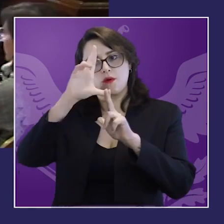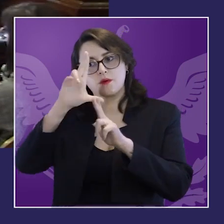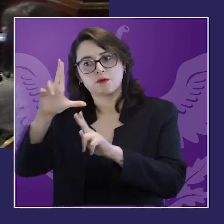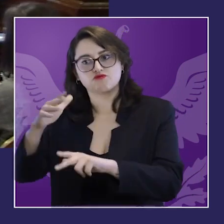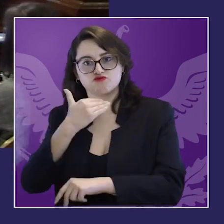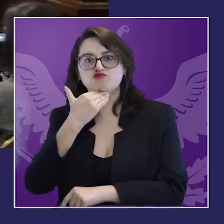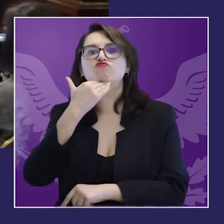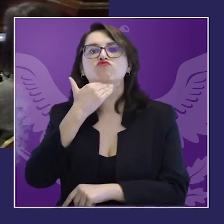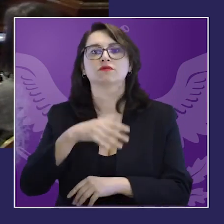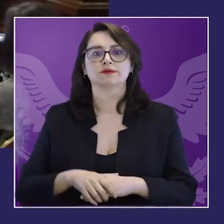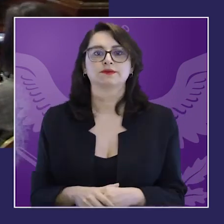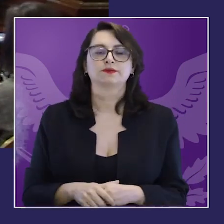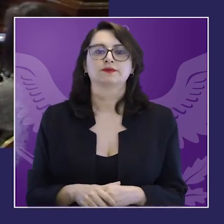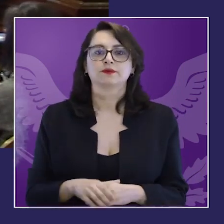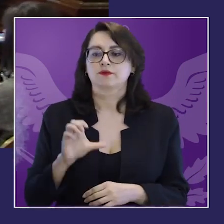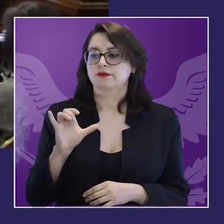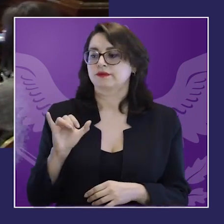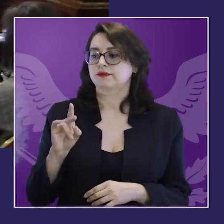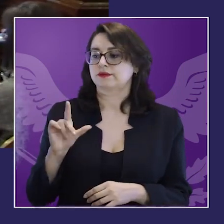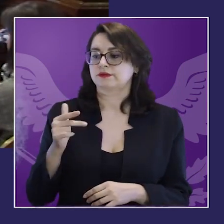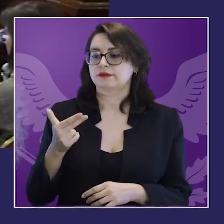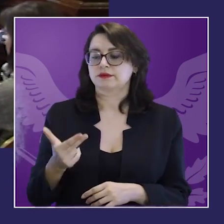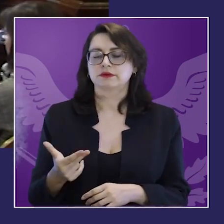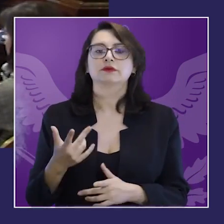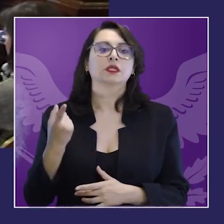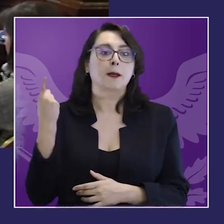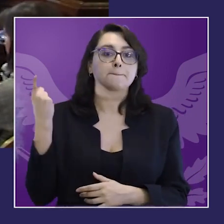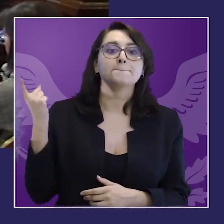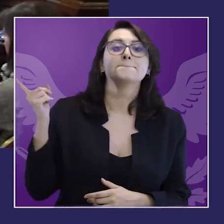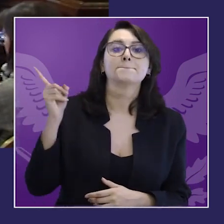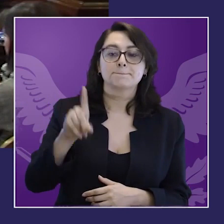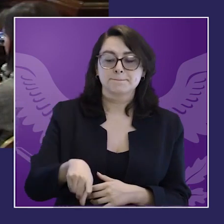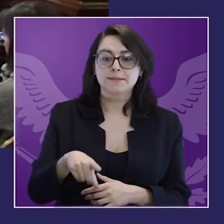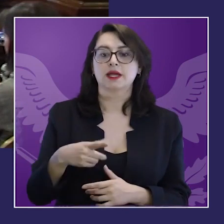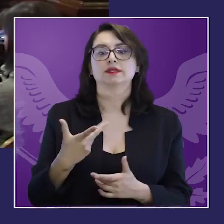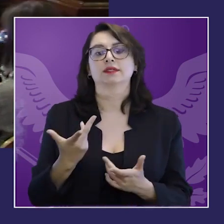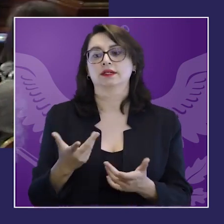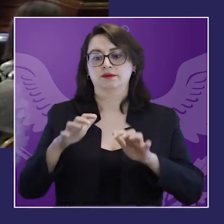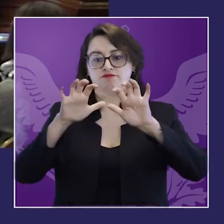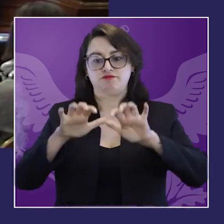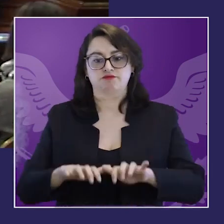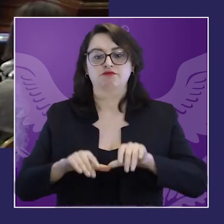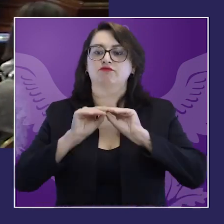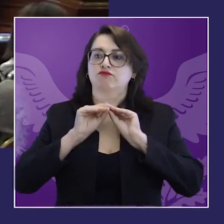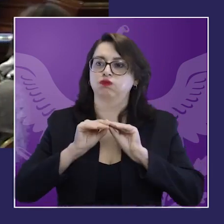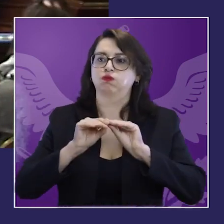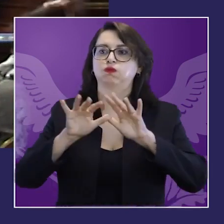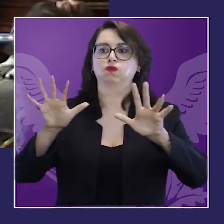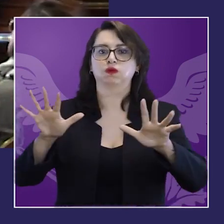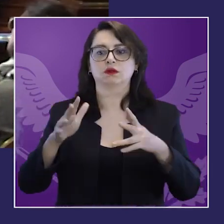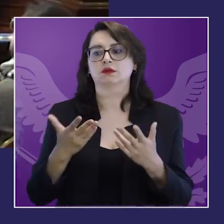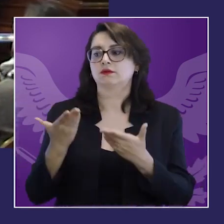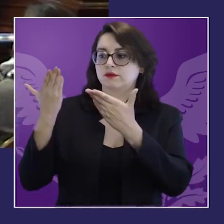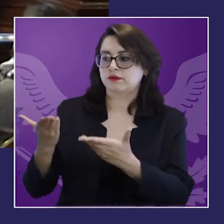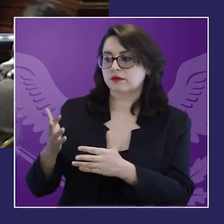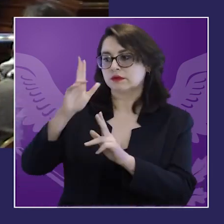de la memoria de las víctimas, el reconocimiento de su dignidad. La Corte Interamericana generalmente ha ordenado